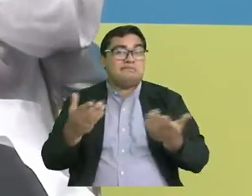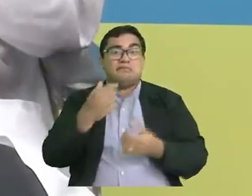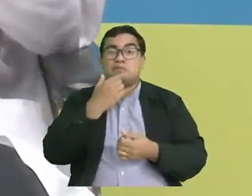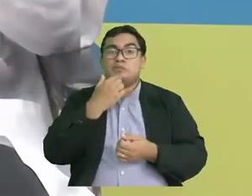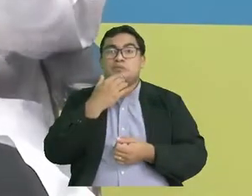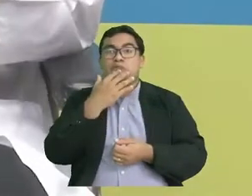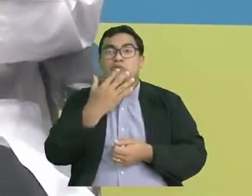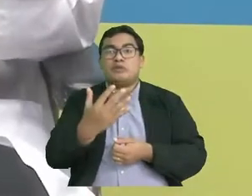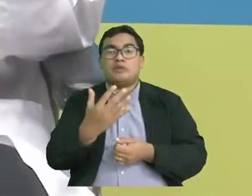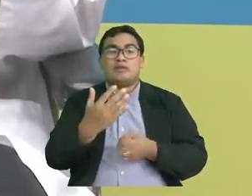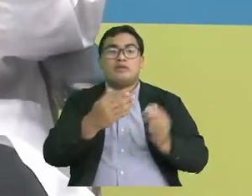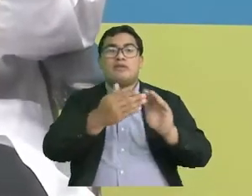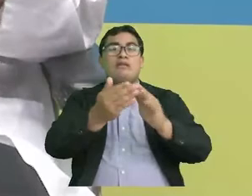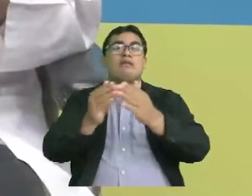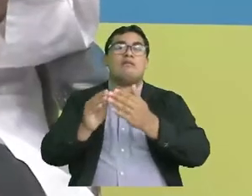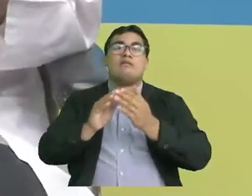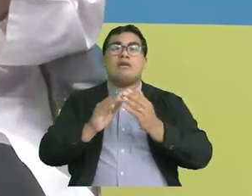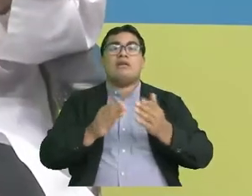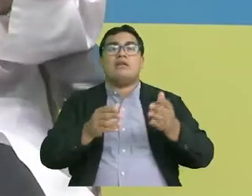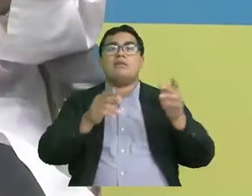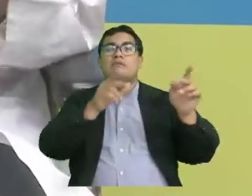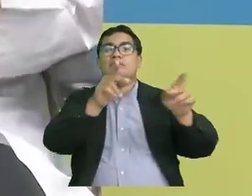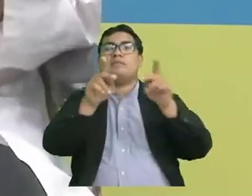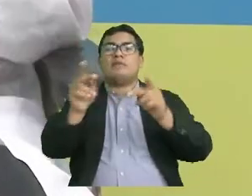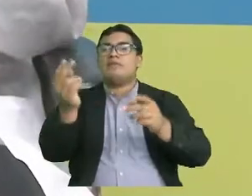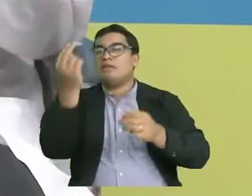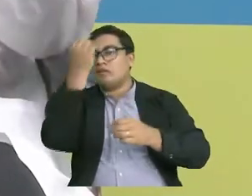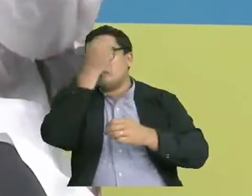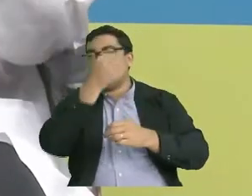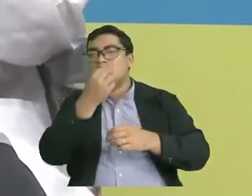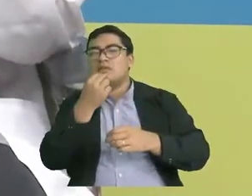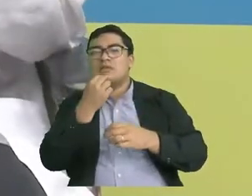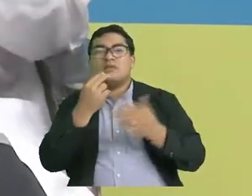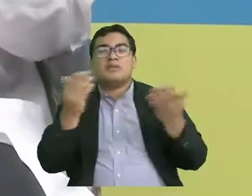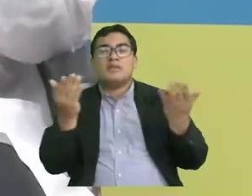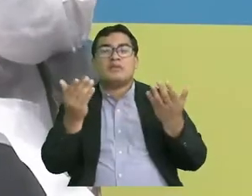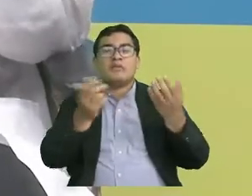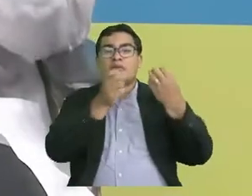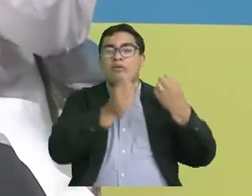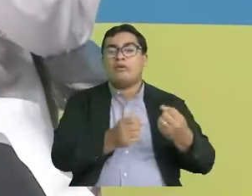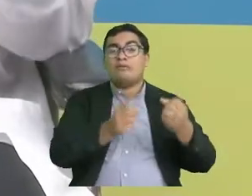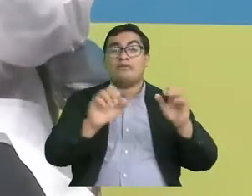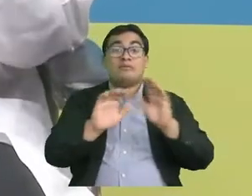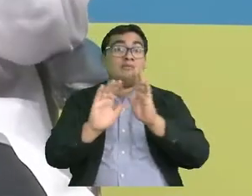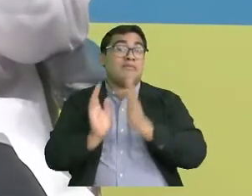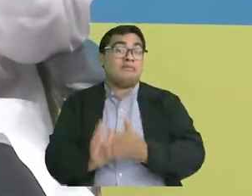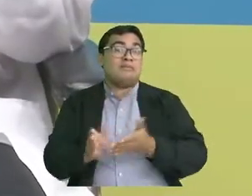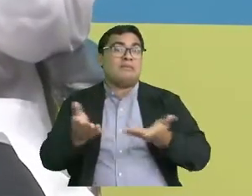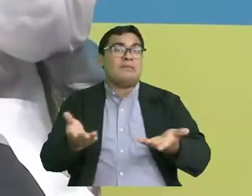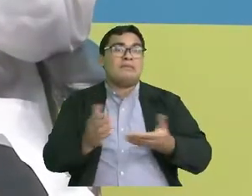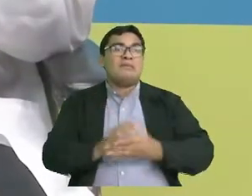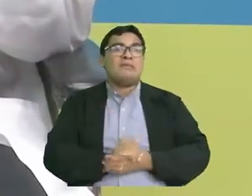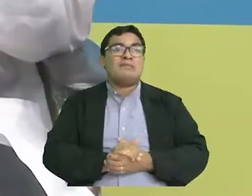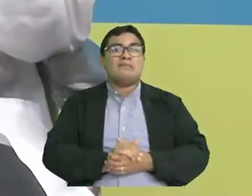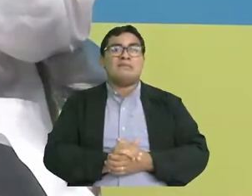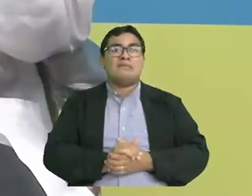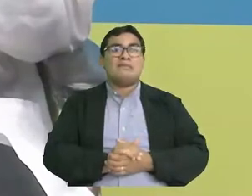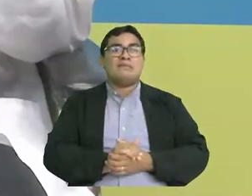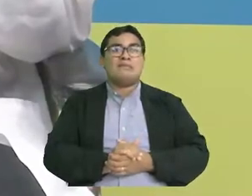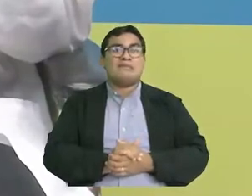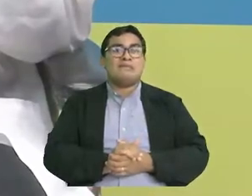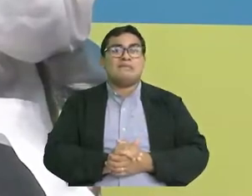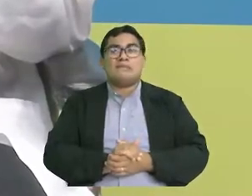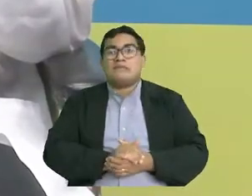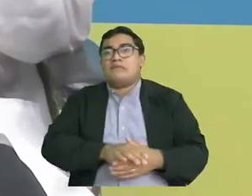van a llegar a su barrio y la gente les va a decir, ¿y qué fue? ¿Y qué tuvo? Ya. ¿Verdad? Entonces, lo que dicta la sociedad. Uno no